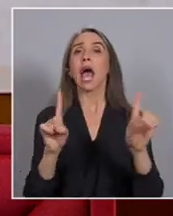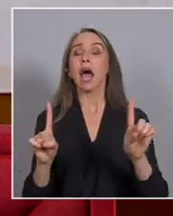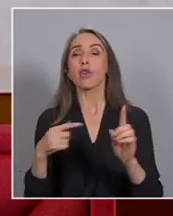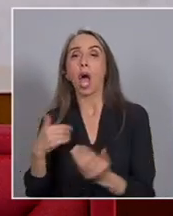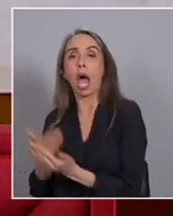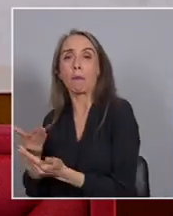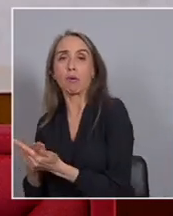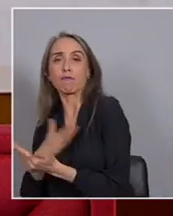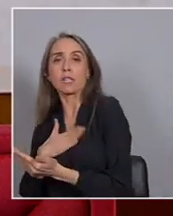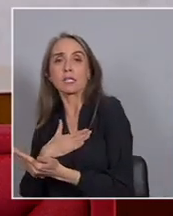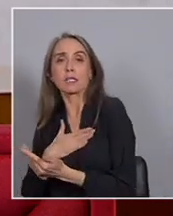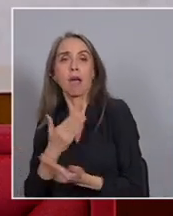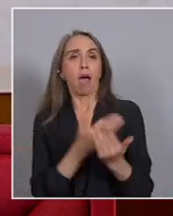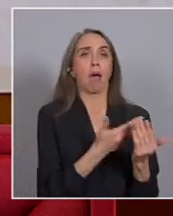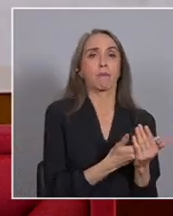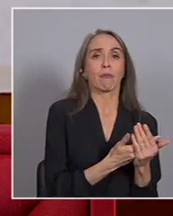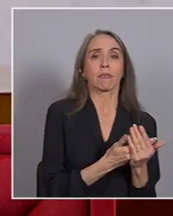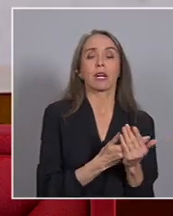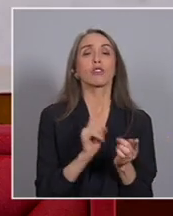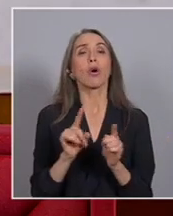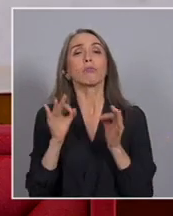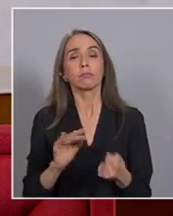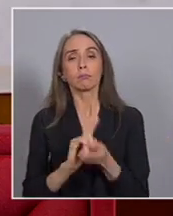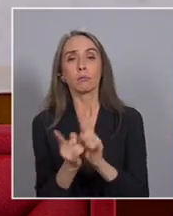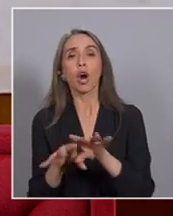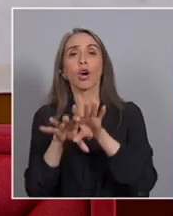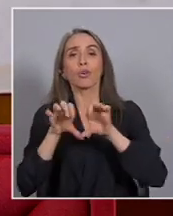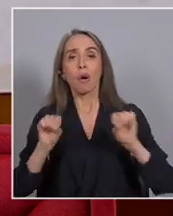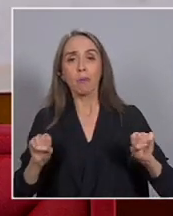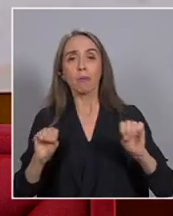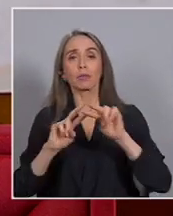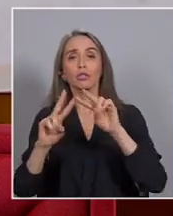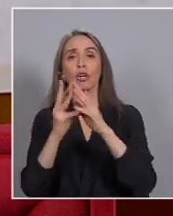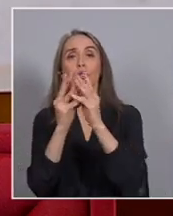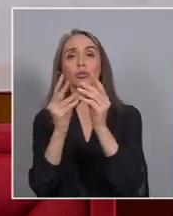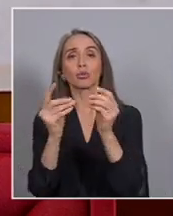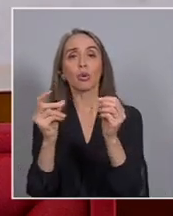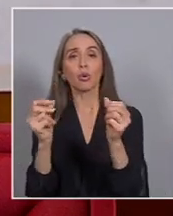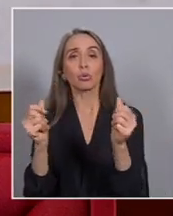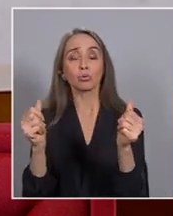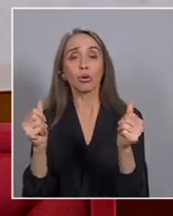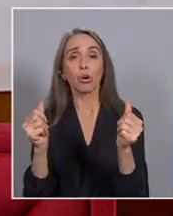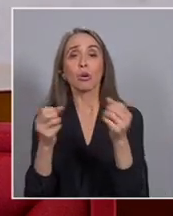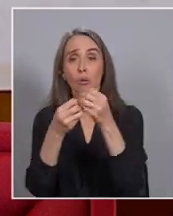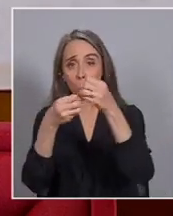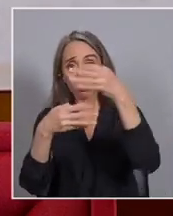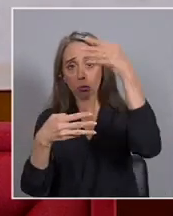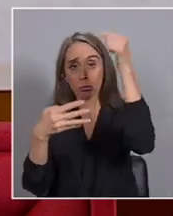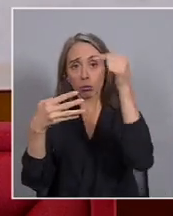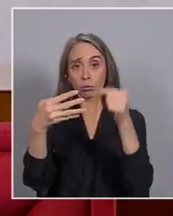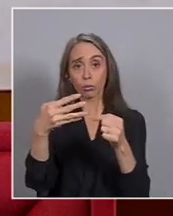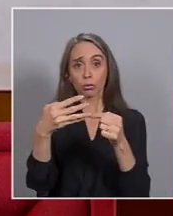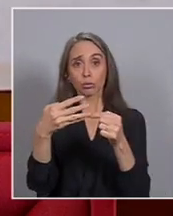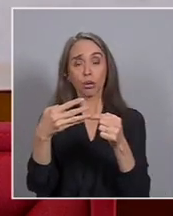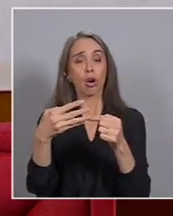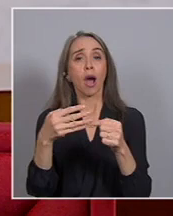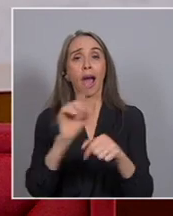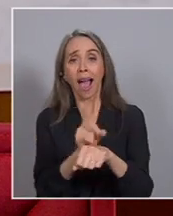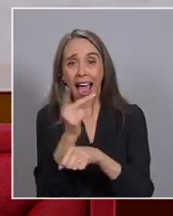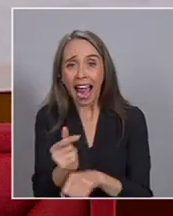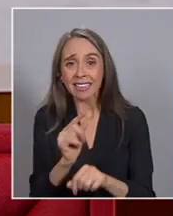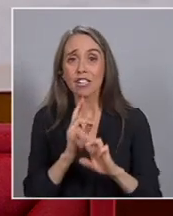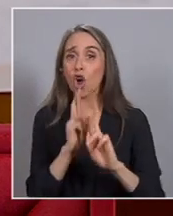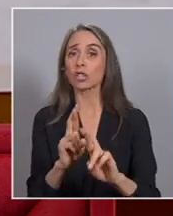sacar partido en lugar de comprometerse en soluciones que muchas de ellas no tendrán resultados inmediatos.